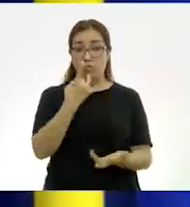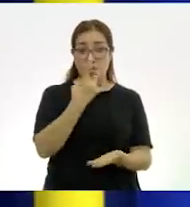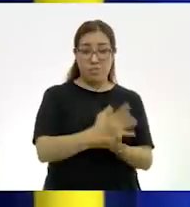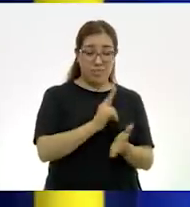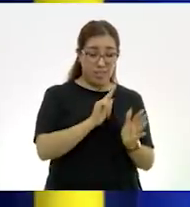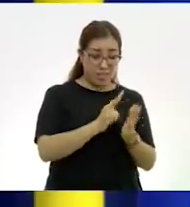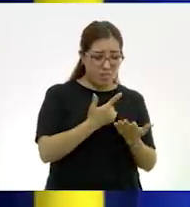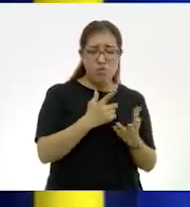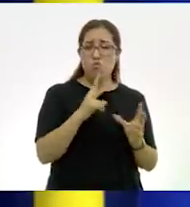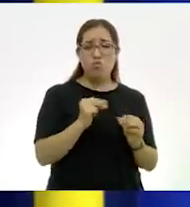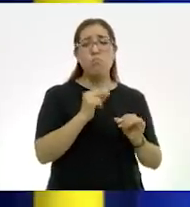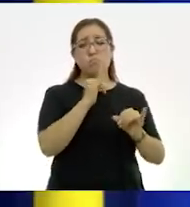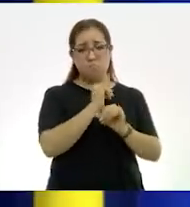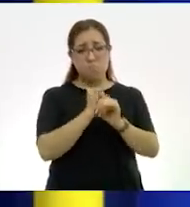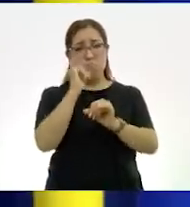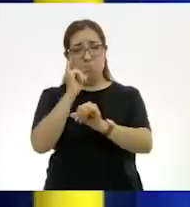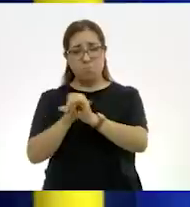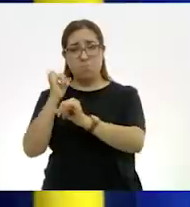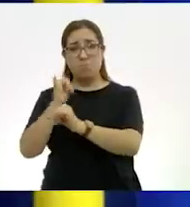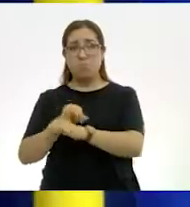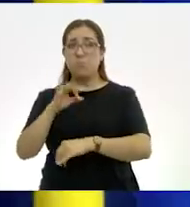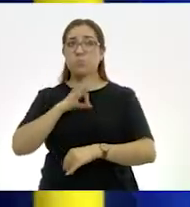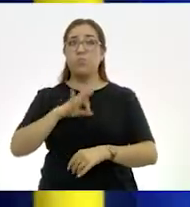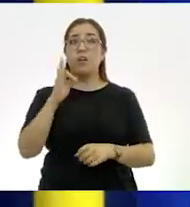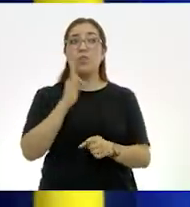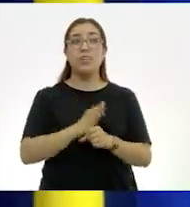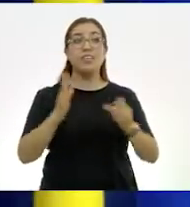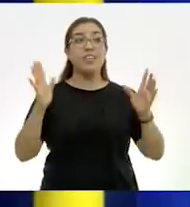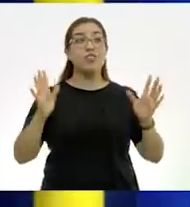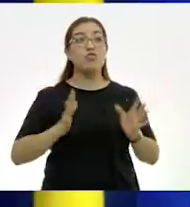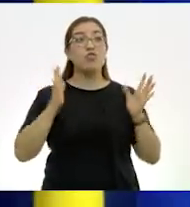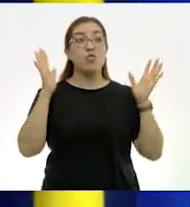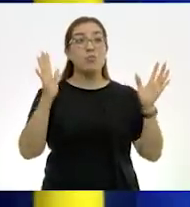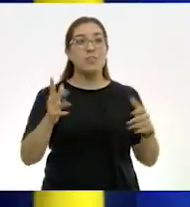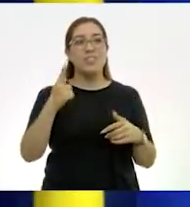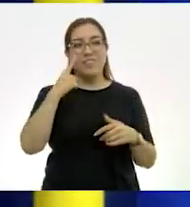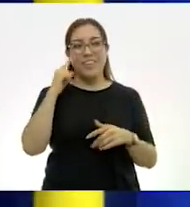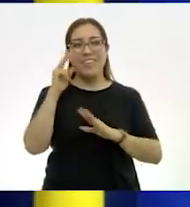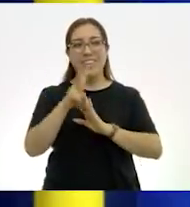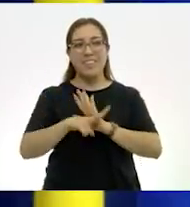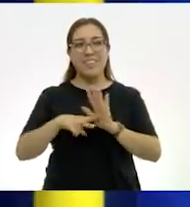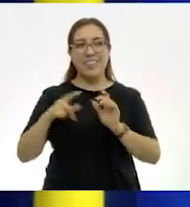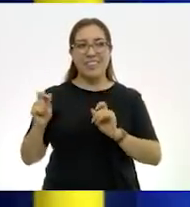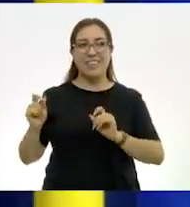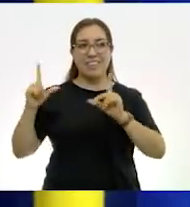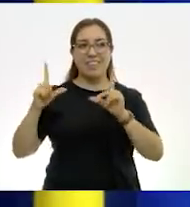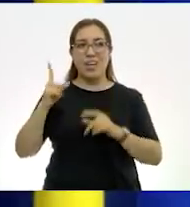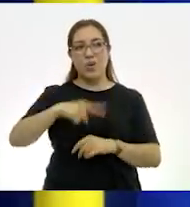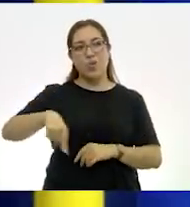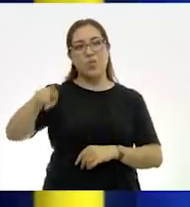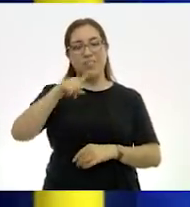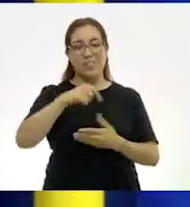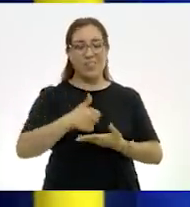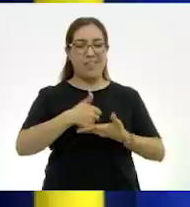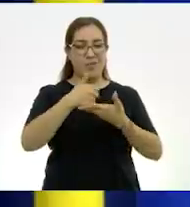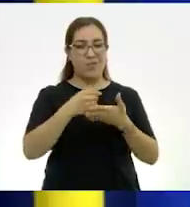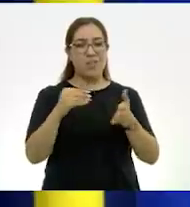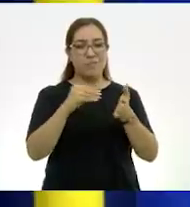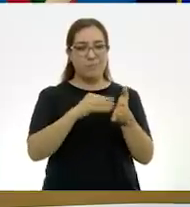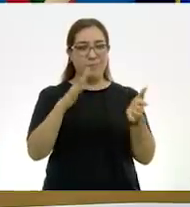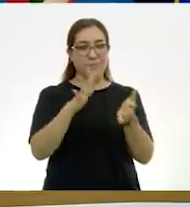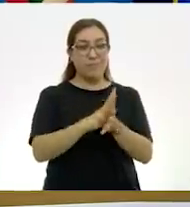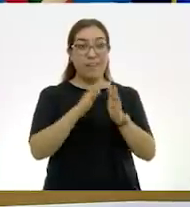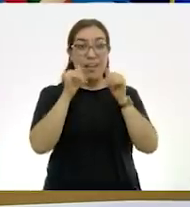de texto. Y de hecho les tenemos una sorpresa. Les tenemos unos videos que les van a ayudar a completar este cuadro. Así que pongan